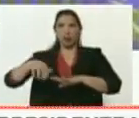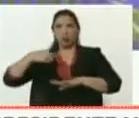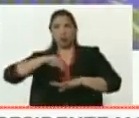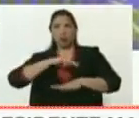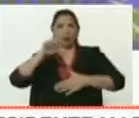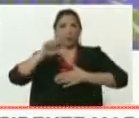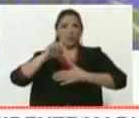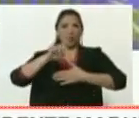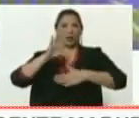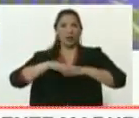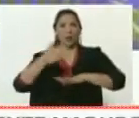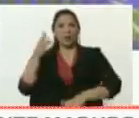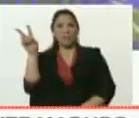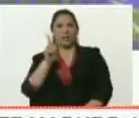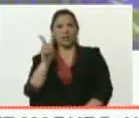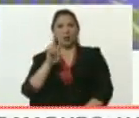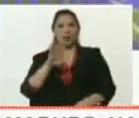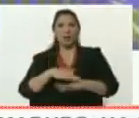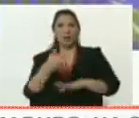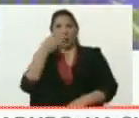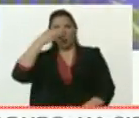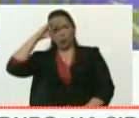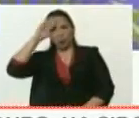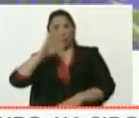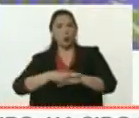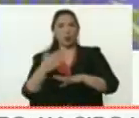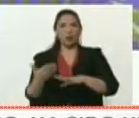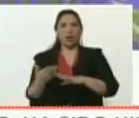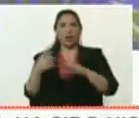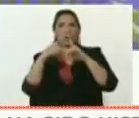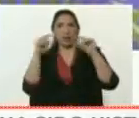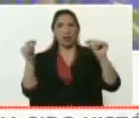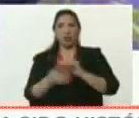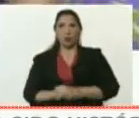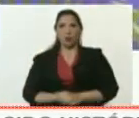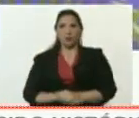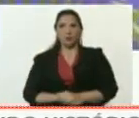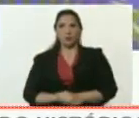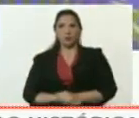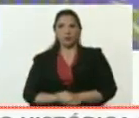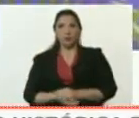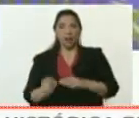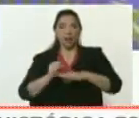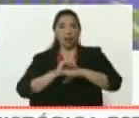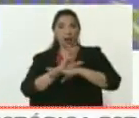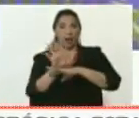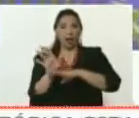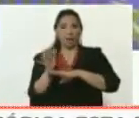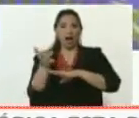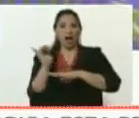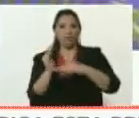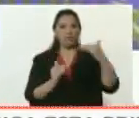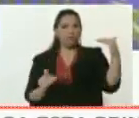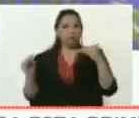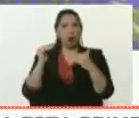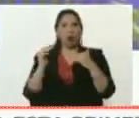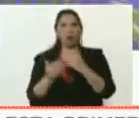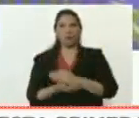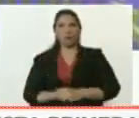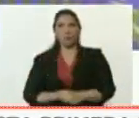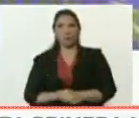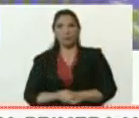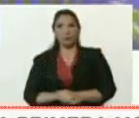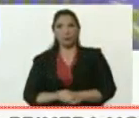de por qué Venezuela, de por qué Cuba, por qué Nicaragua. El alba está venciendo. Así